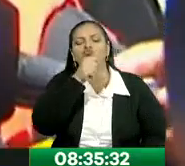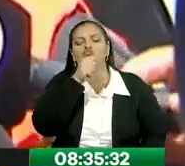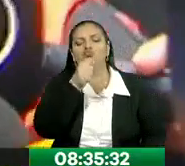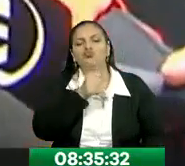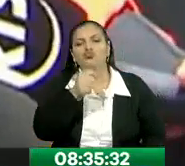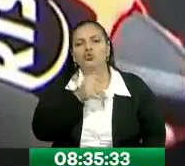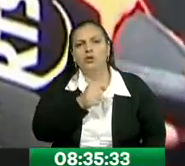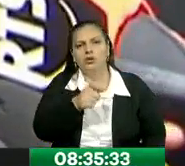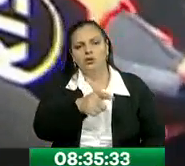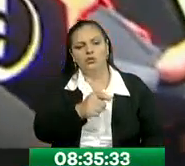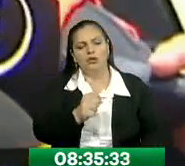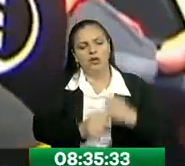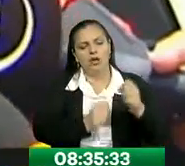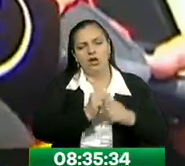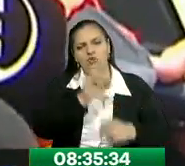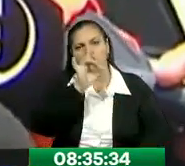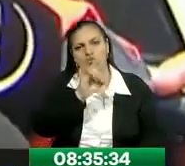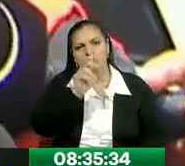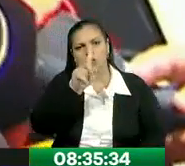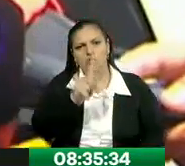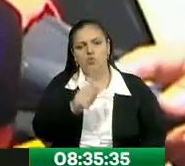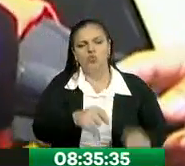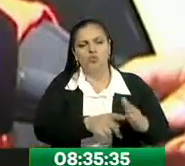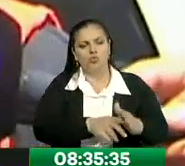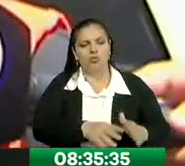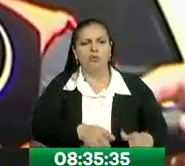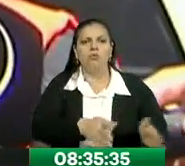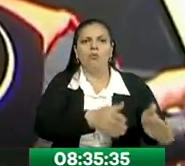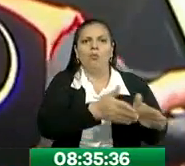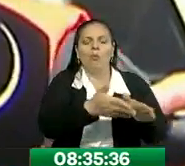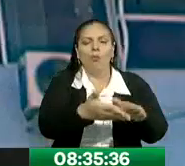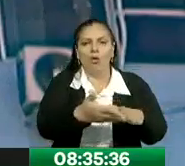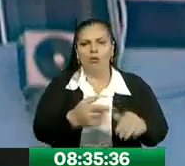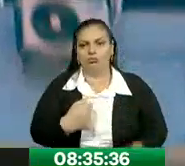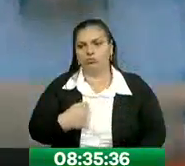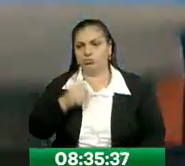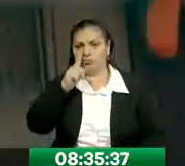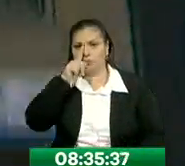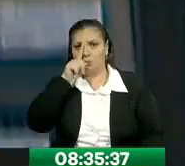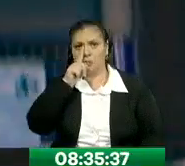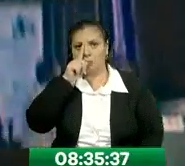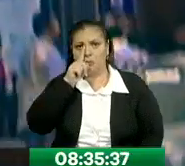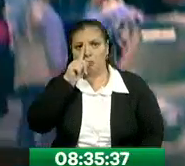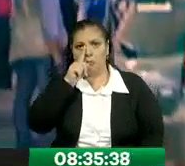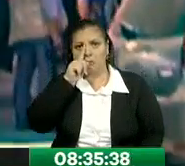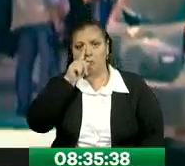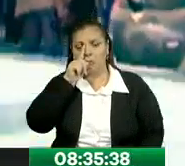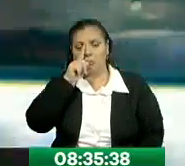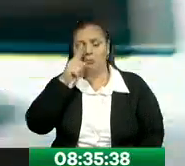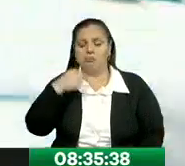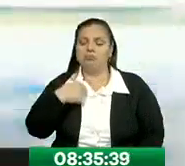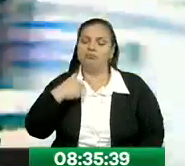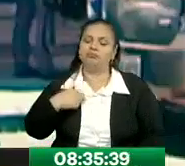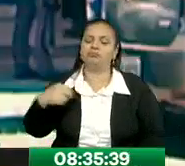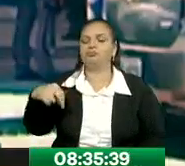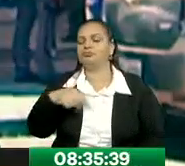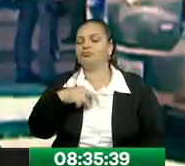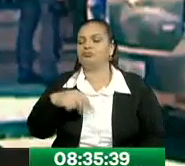vio, dice, alguna persona extraña que subió, dice. Le digo, ¿por qué, señorita? Se lo han matado, se lo han matado. Le digo, ¿a